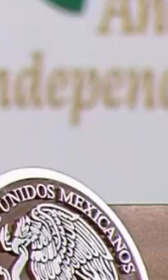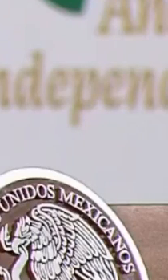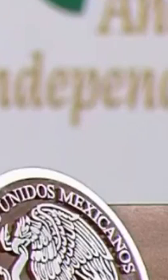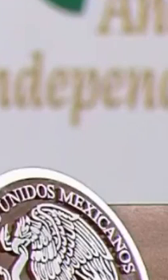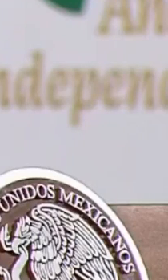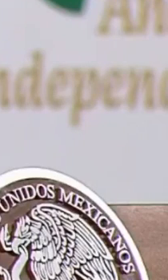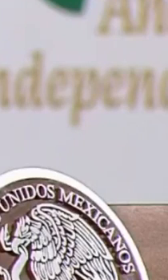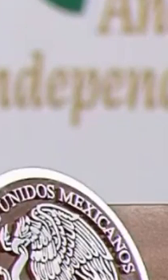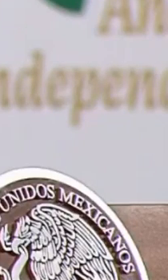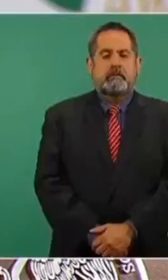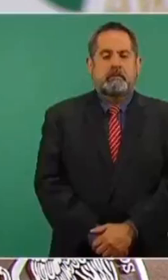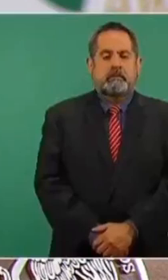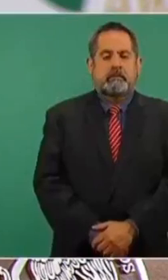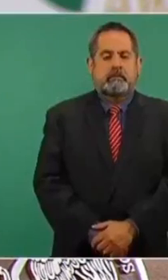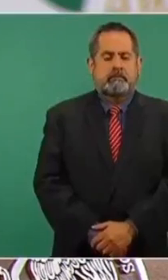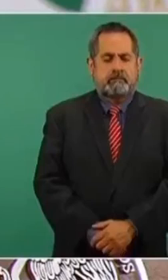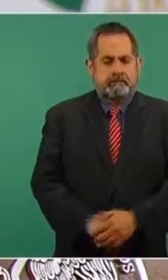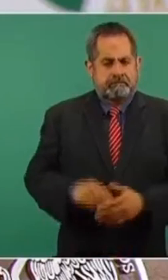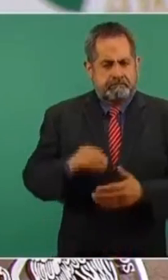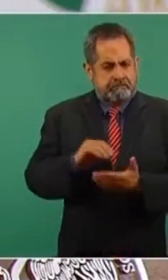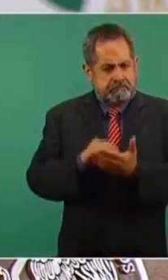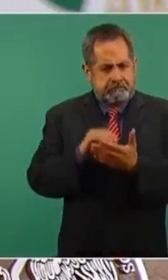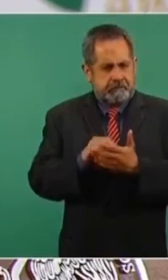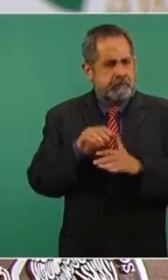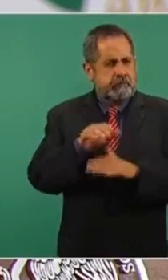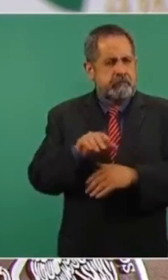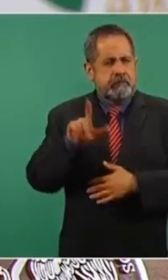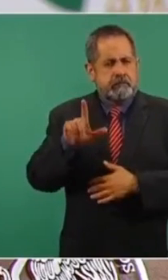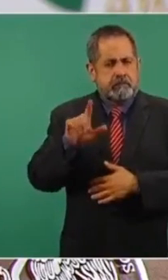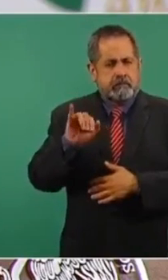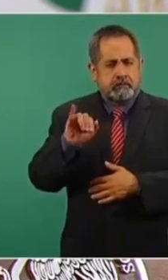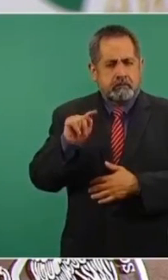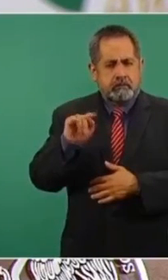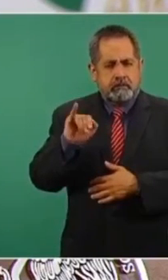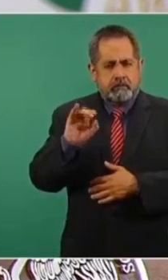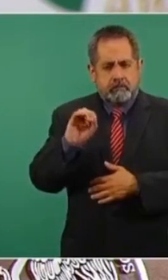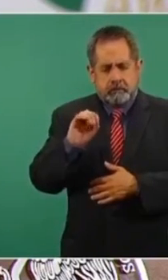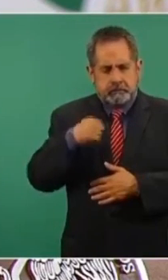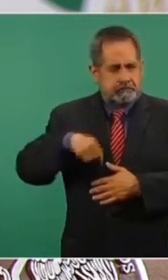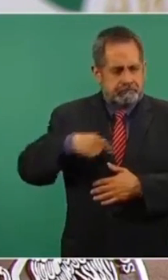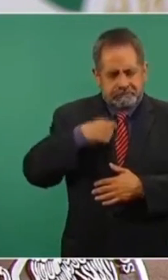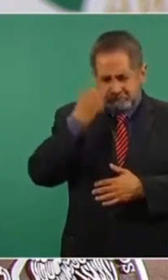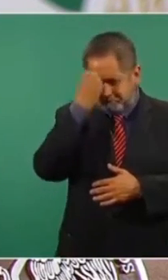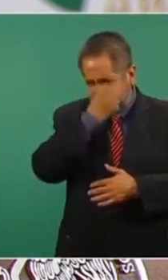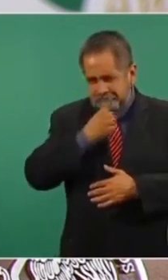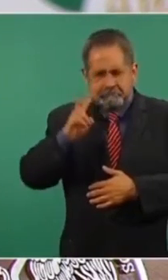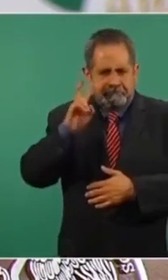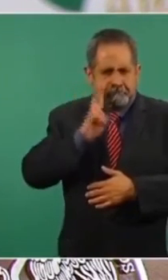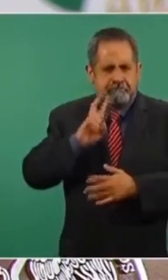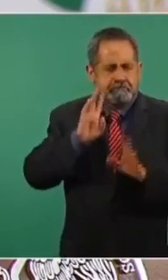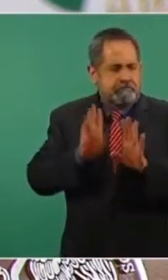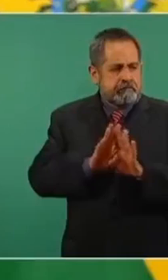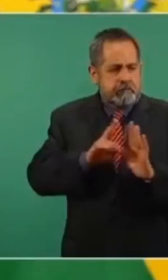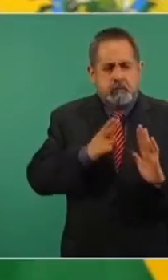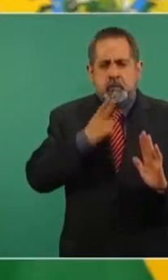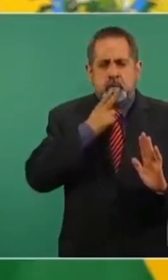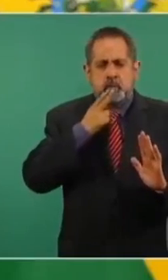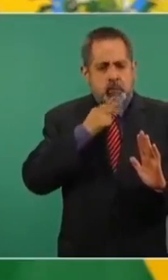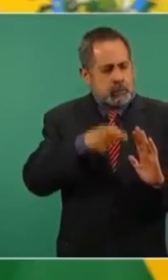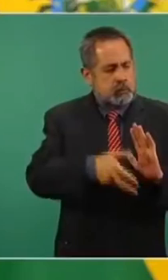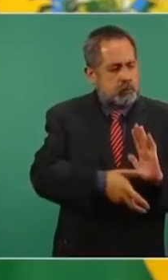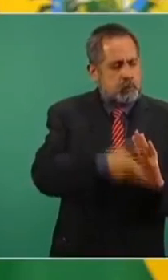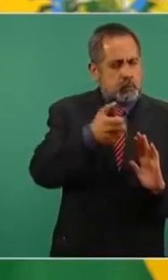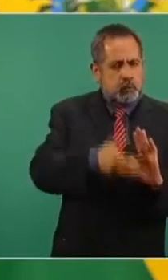revisando la importancia para nuestra economía de explotar